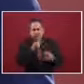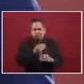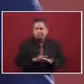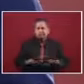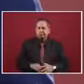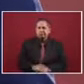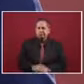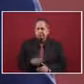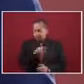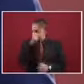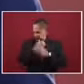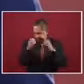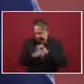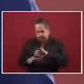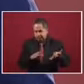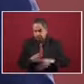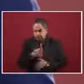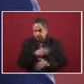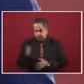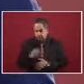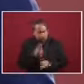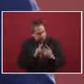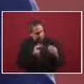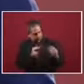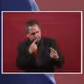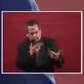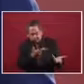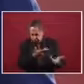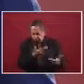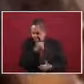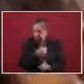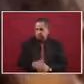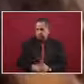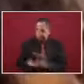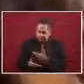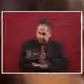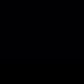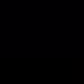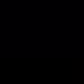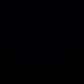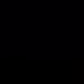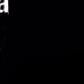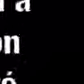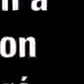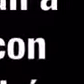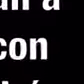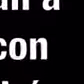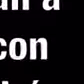Pero ese es otro asunto. Qué bueno que podamos debatir así. A sus órdenes. Muchas gracias.